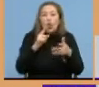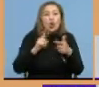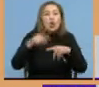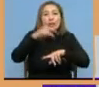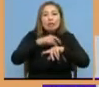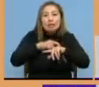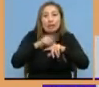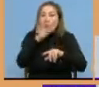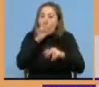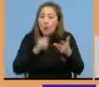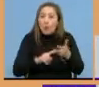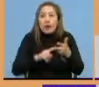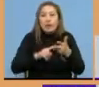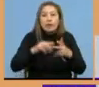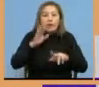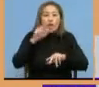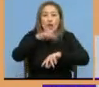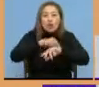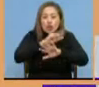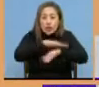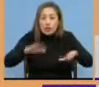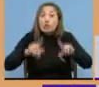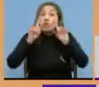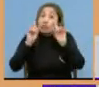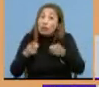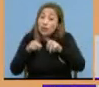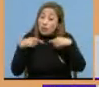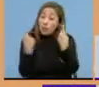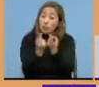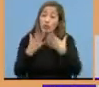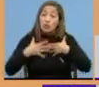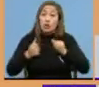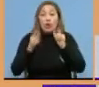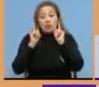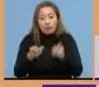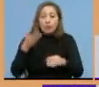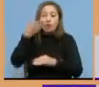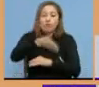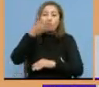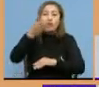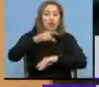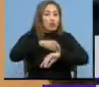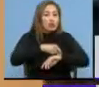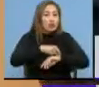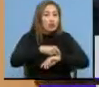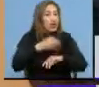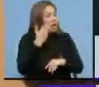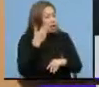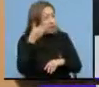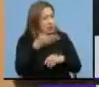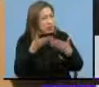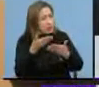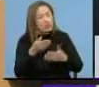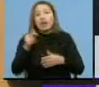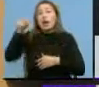ginecólogos pediatras e inclusive hasta en los puestos de salud ya hemos comenzado con la itinerancia ese atento y por la tarde si